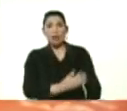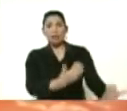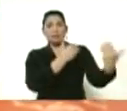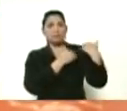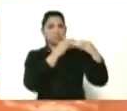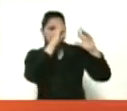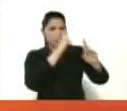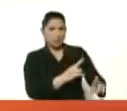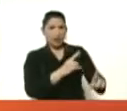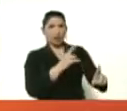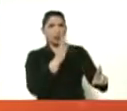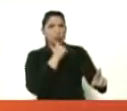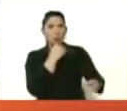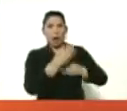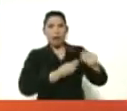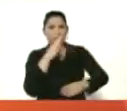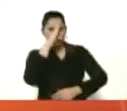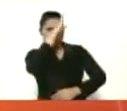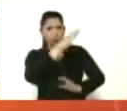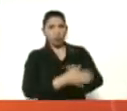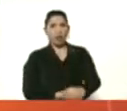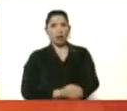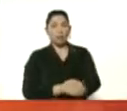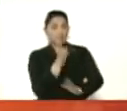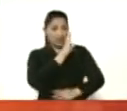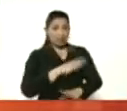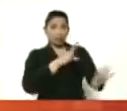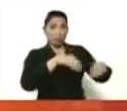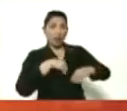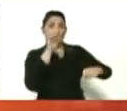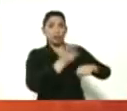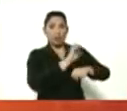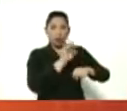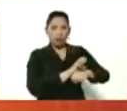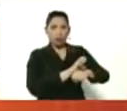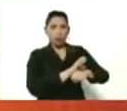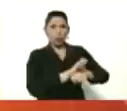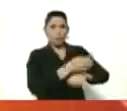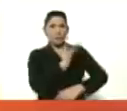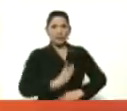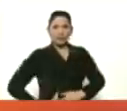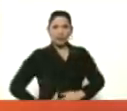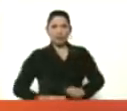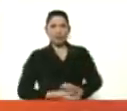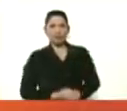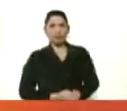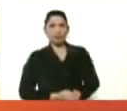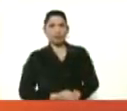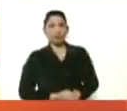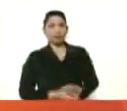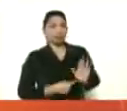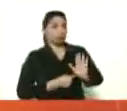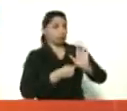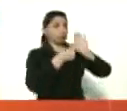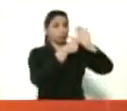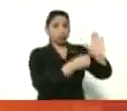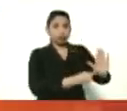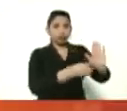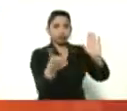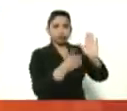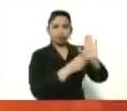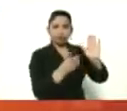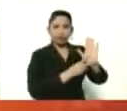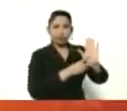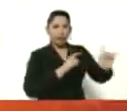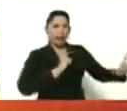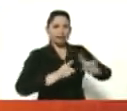en Brasil, las decisiones que se tomaron en Ecuador con Lenín Moreno, y no refleja la realidad de una de